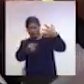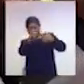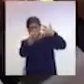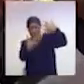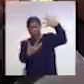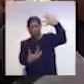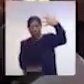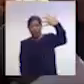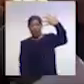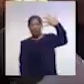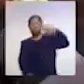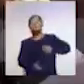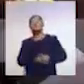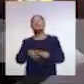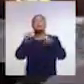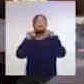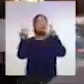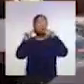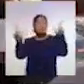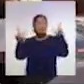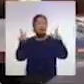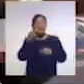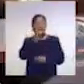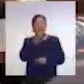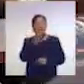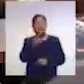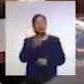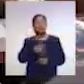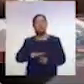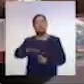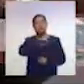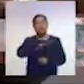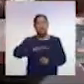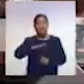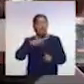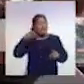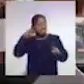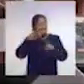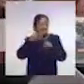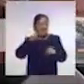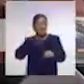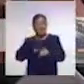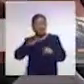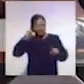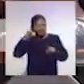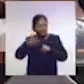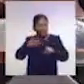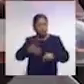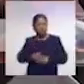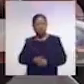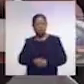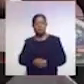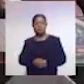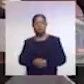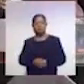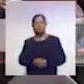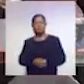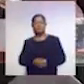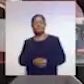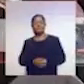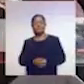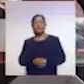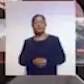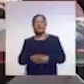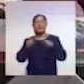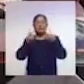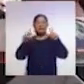Tlaxcala va a ser una de las áreas focales. Tlaxcala va a ser uno de los sitios